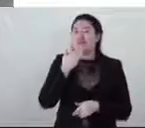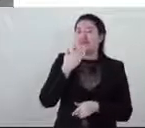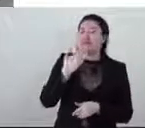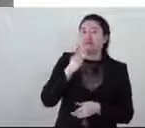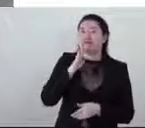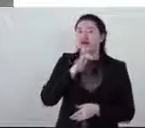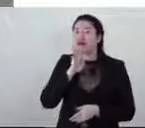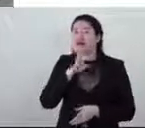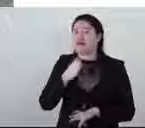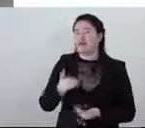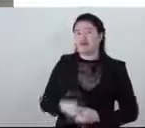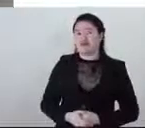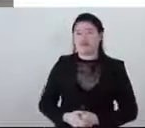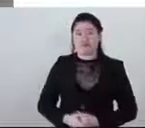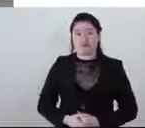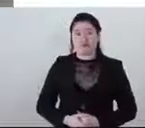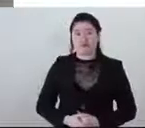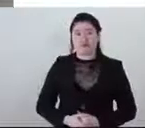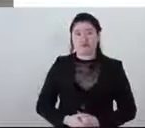Y figura